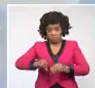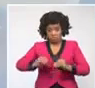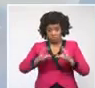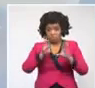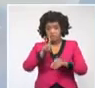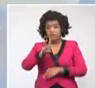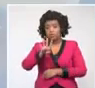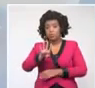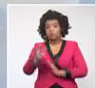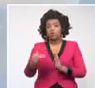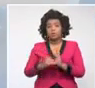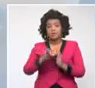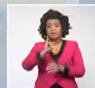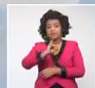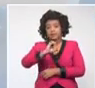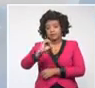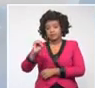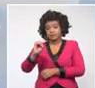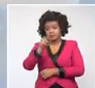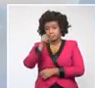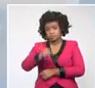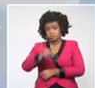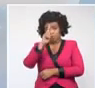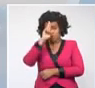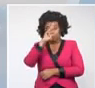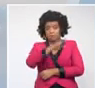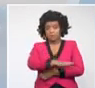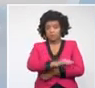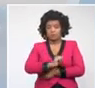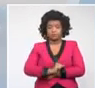24.600 pacientes ingresados,